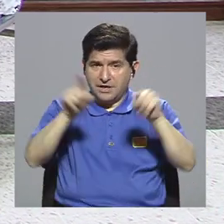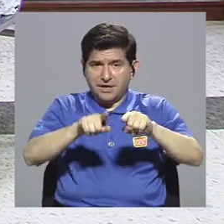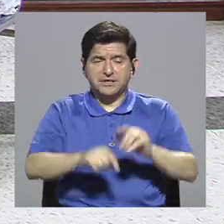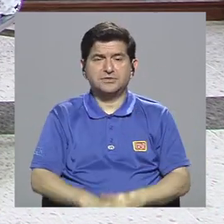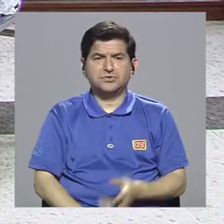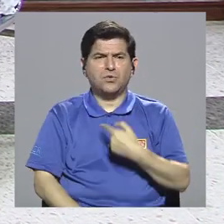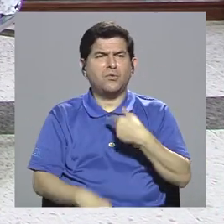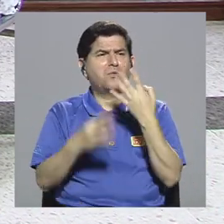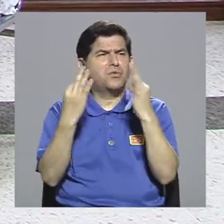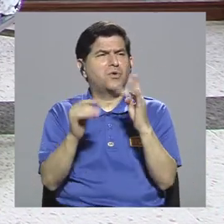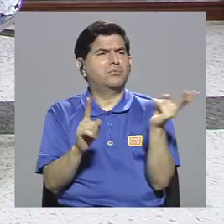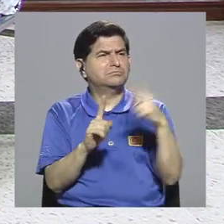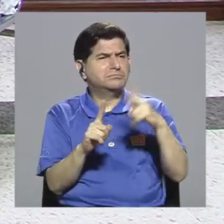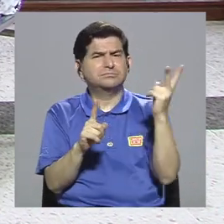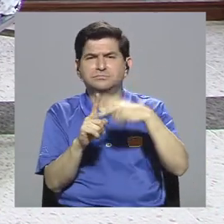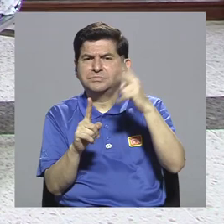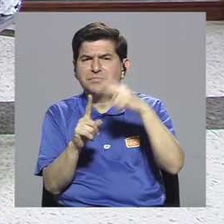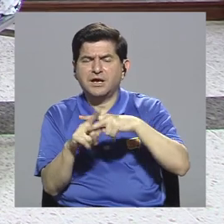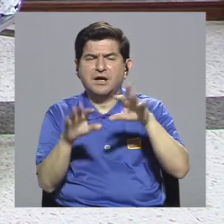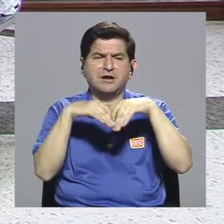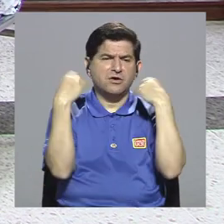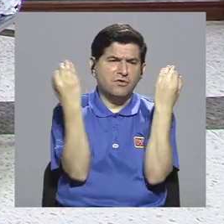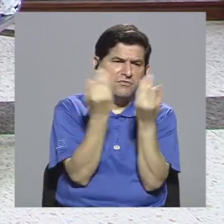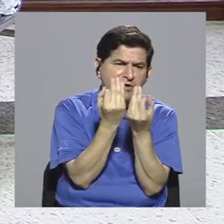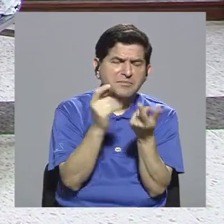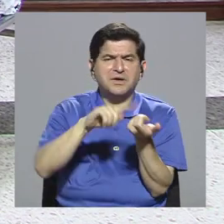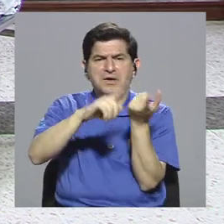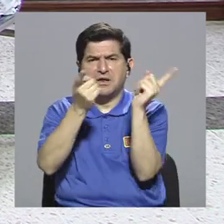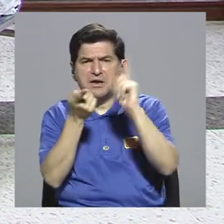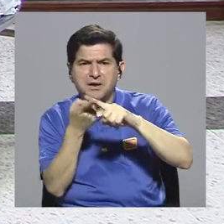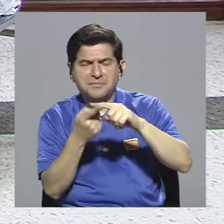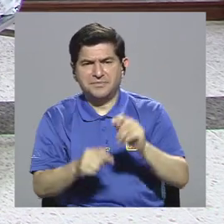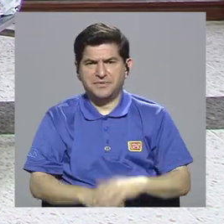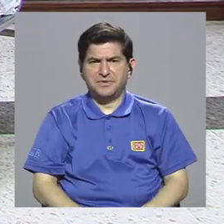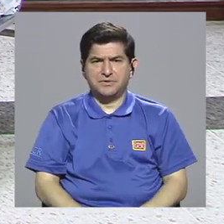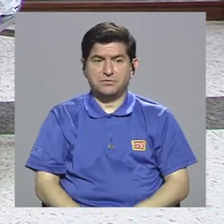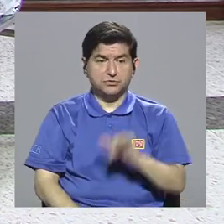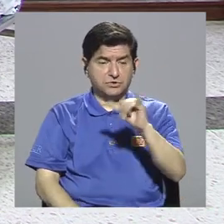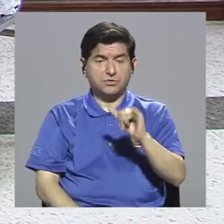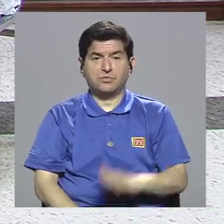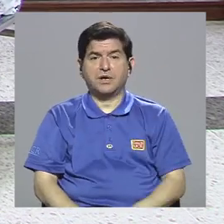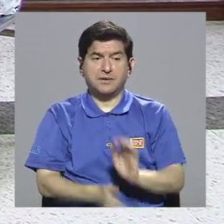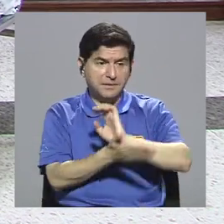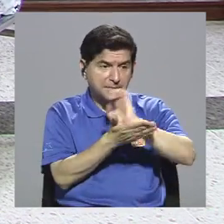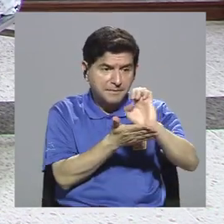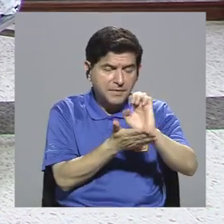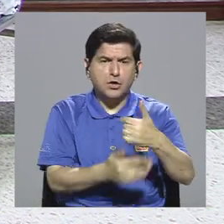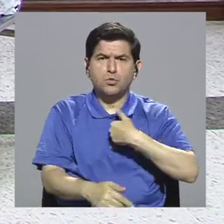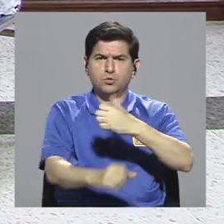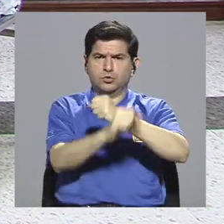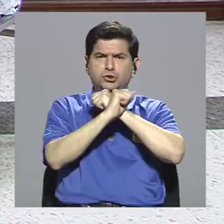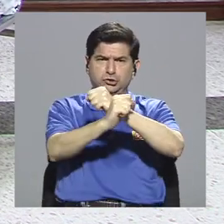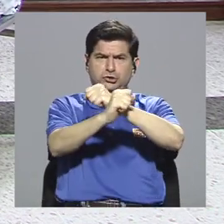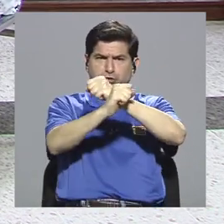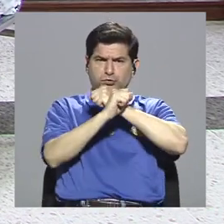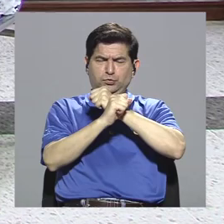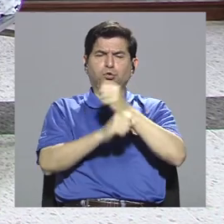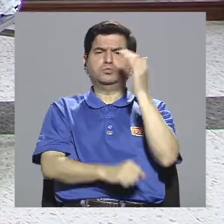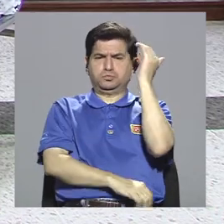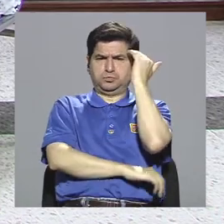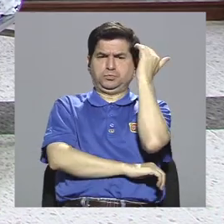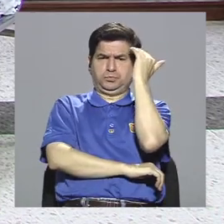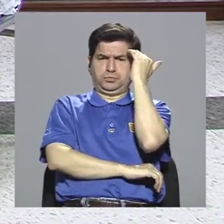poco en práctica con nuestros familiares, con nuestros amigos, más bien también para prevenir, ¿verdad? Y estar seguros que los conocemos y que